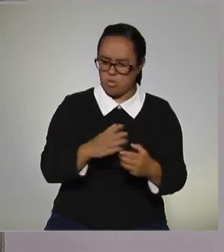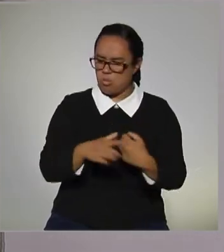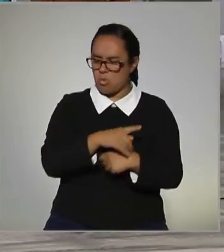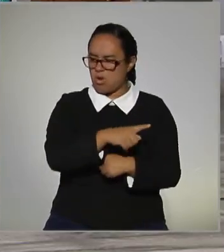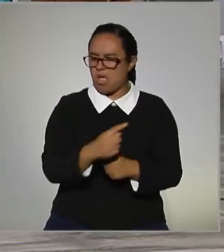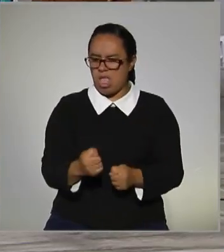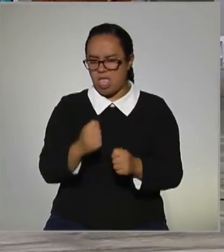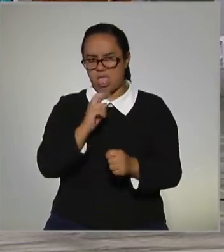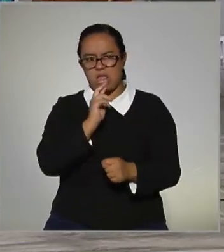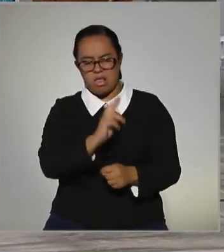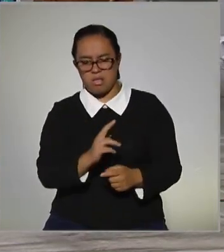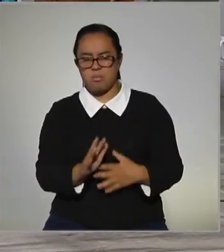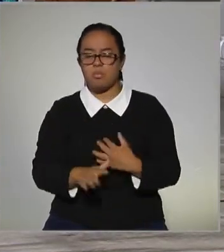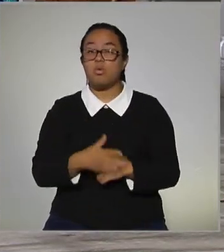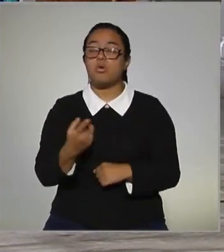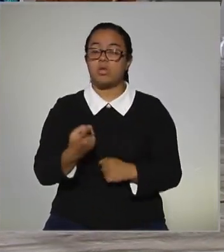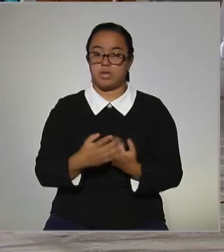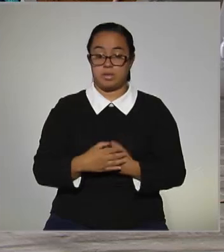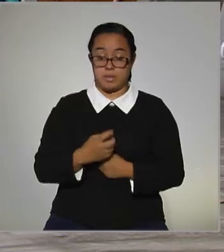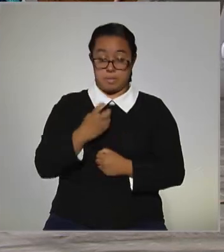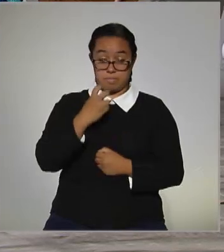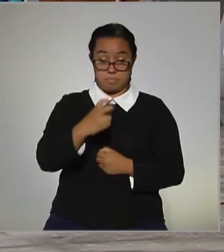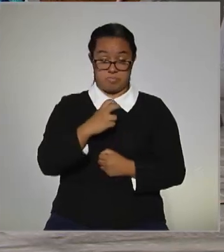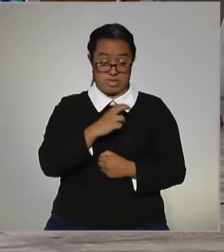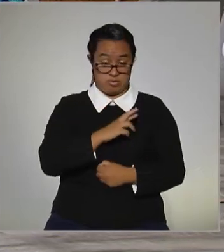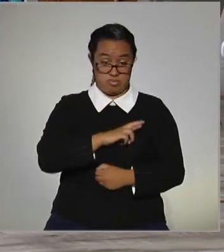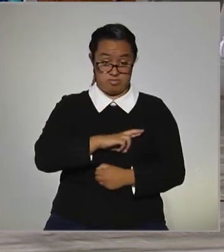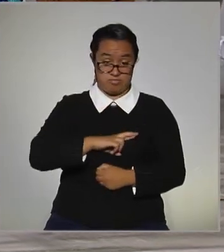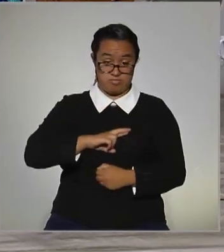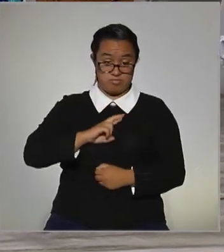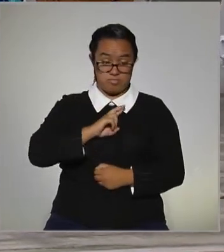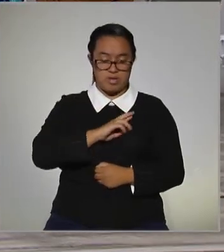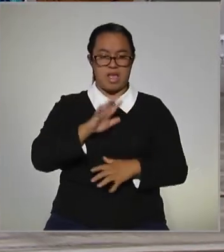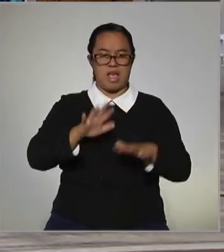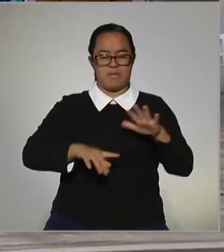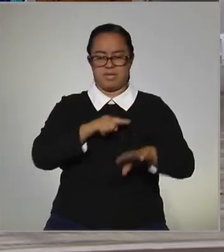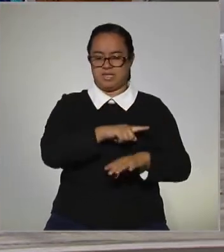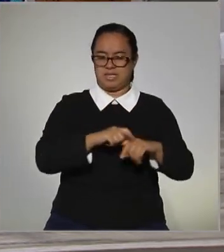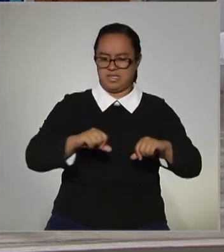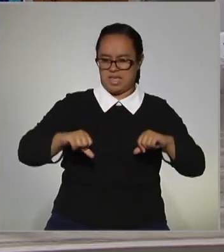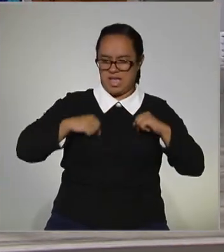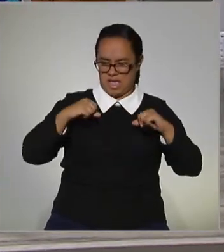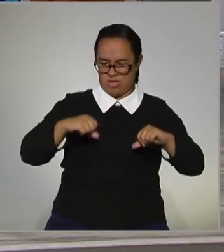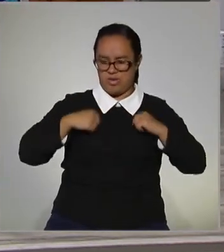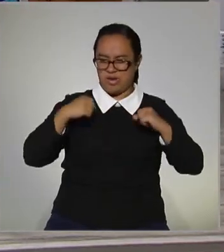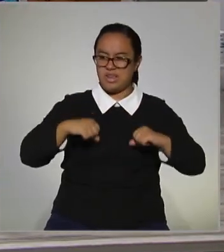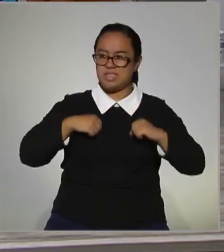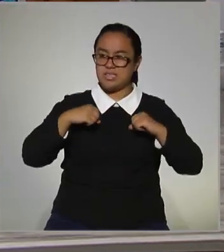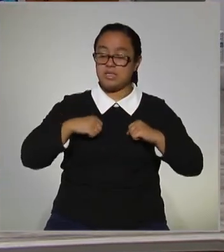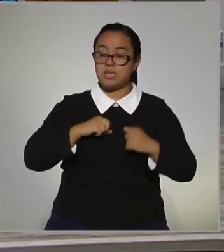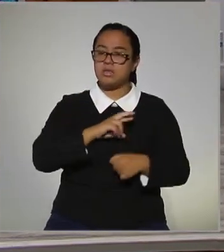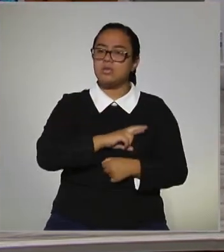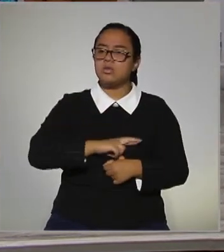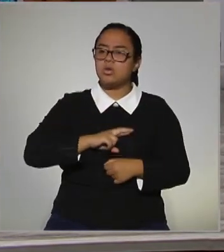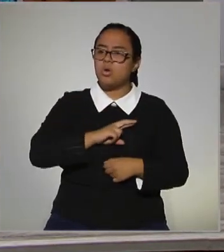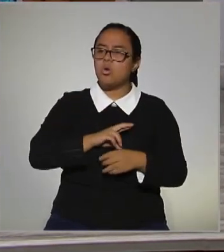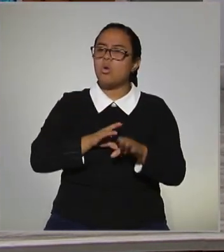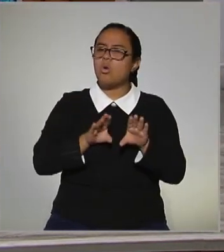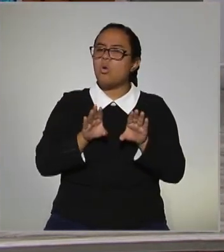contestón? O sea, el resentimiento en los adolescentes, si hablamos ya de adolescentes, ¿cómo se